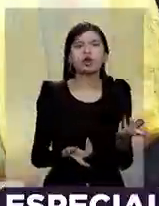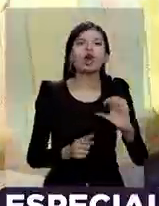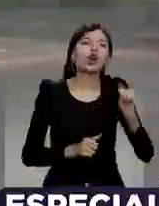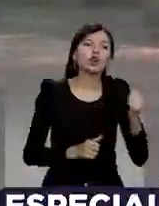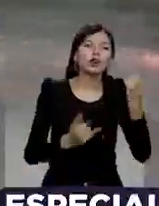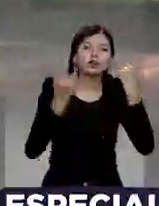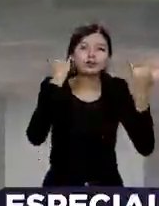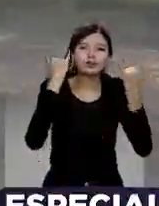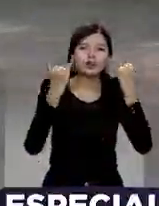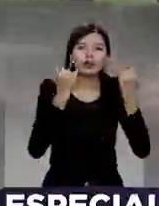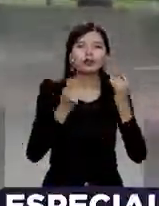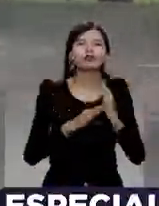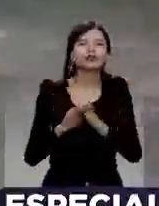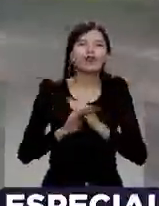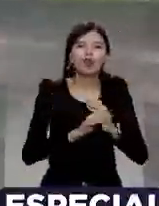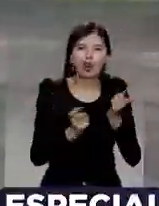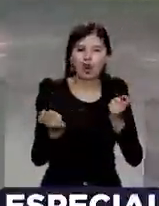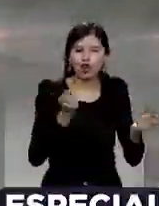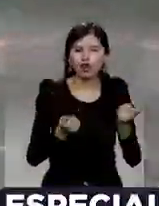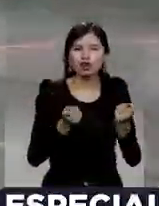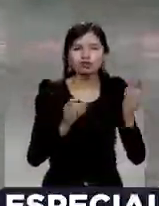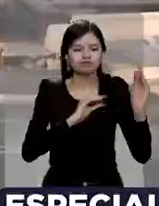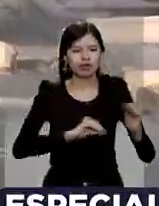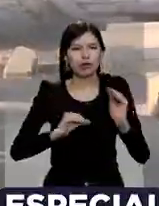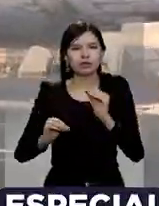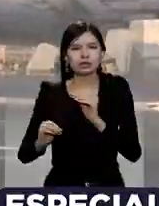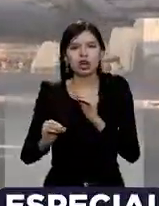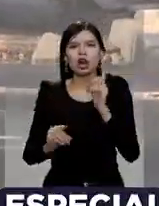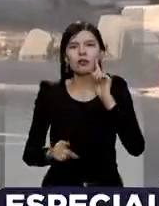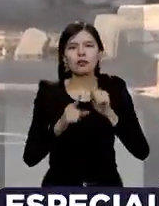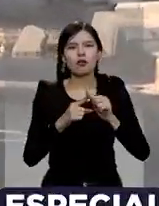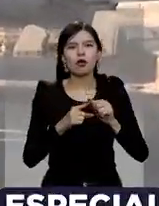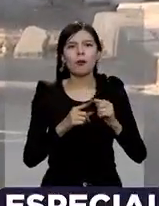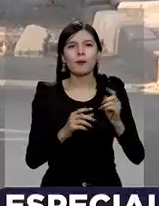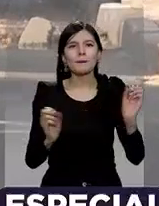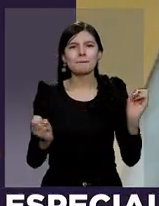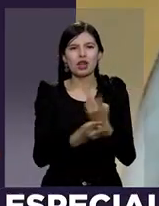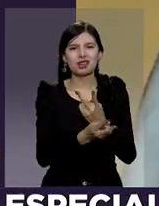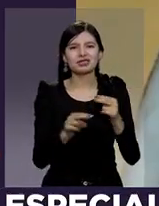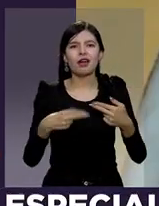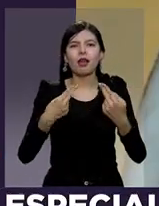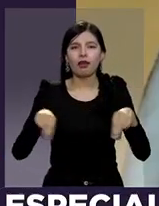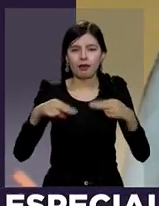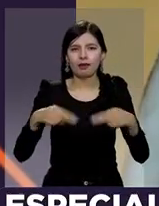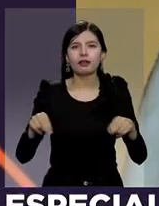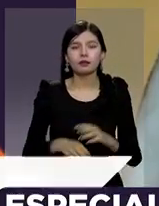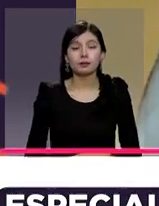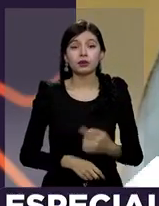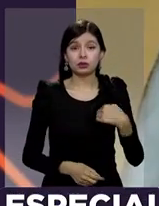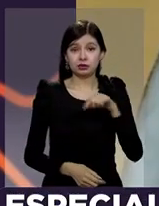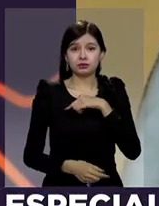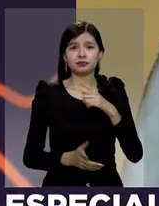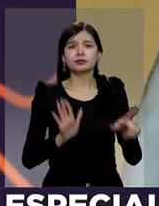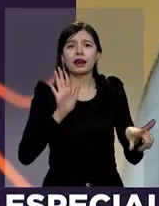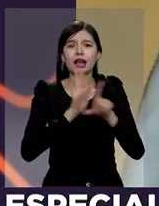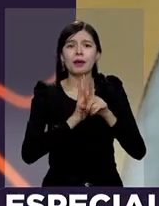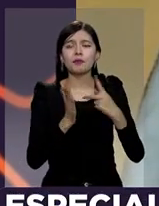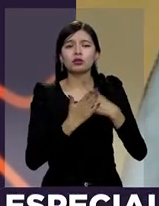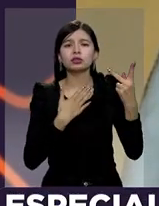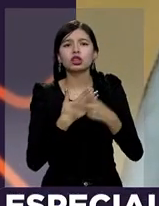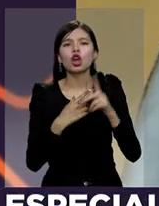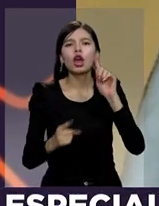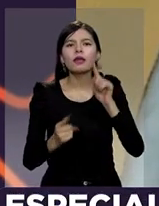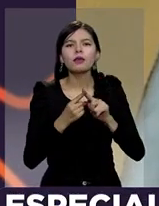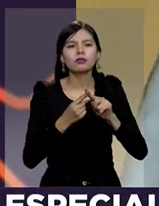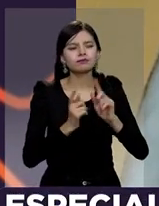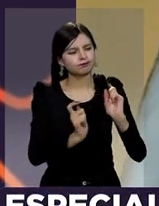de promoción, prevención y capacitación para luchar contra la violencia de género. Otro proyecto de ley para que se reforme la